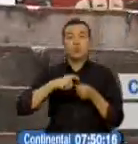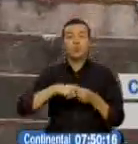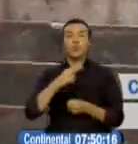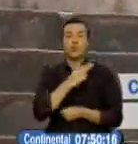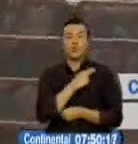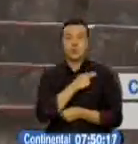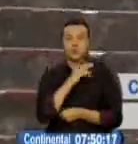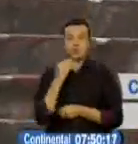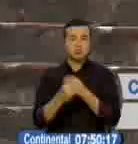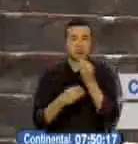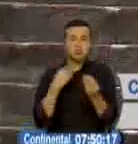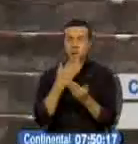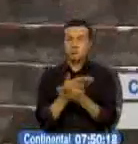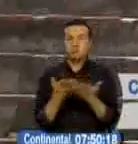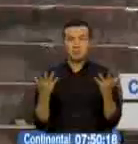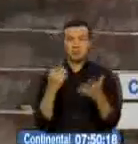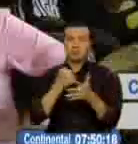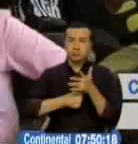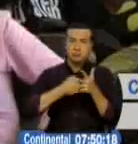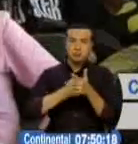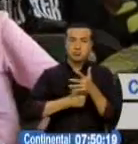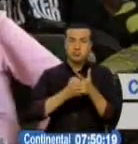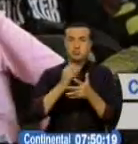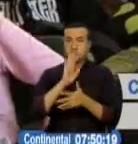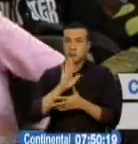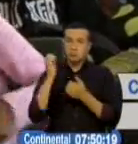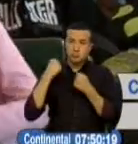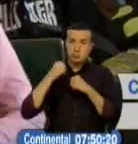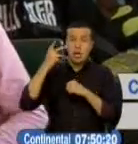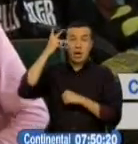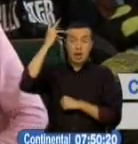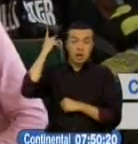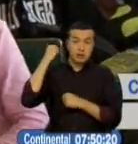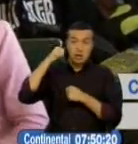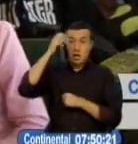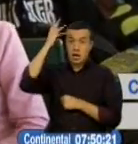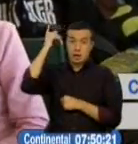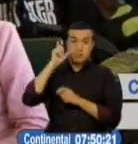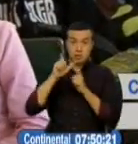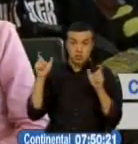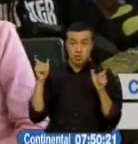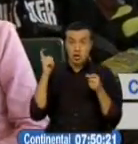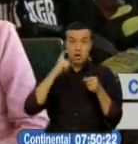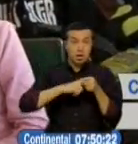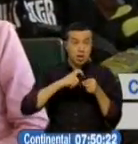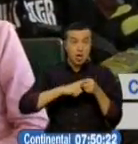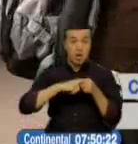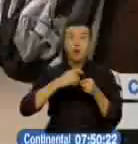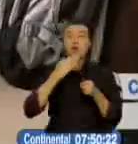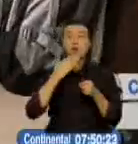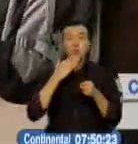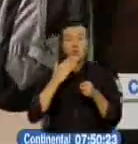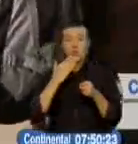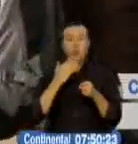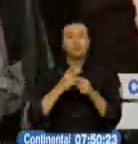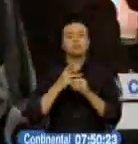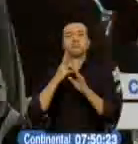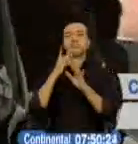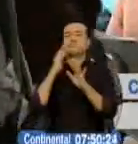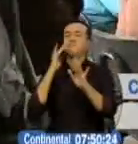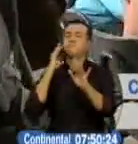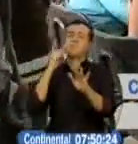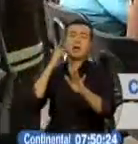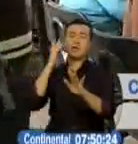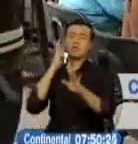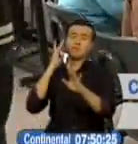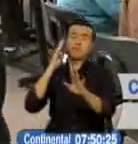universitarios sean entregados en base a méritos y superar la época en la que quienes aspiraban a entrar a la universidad tenían que hacer largas